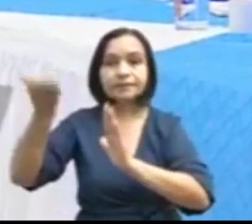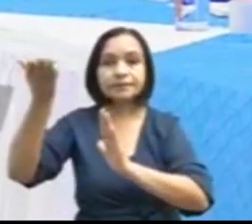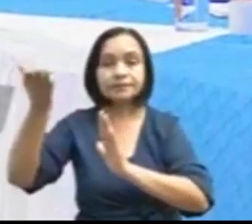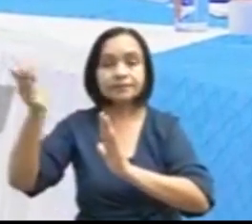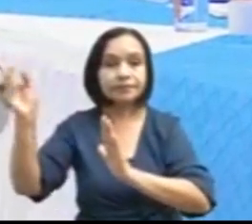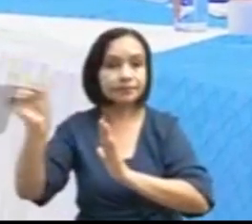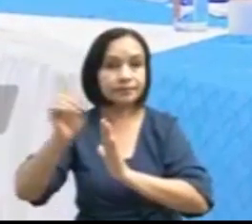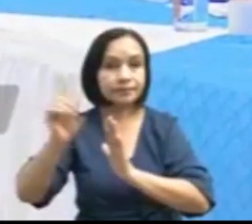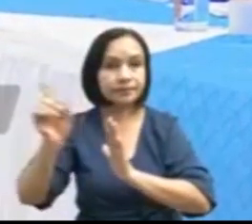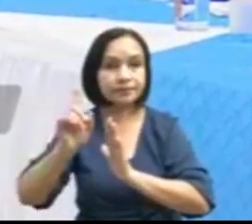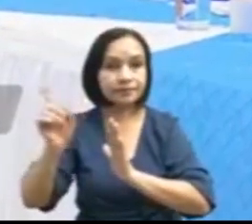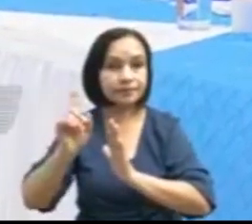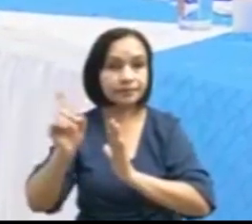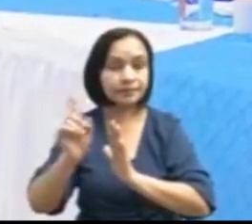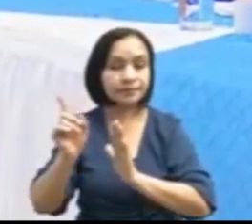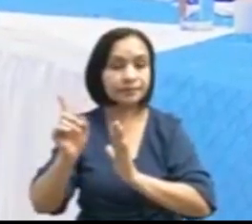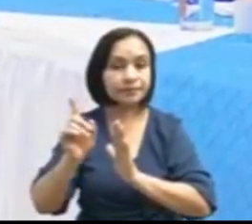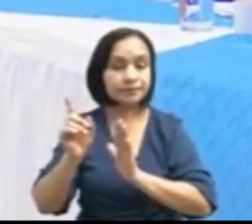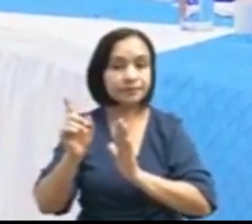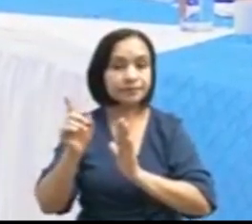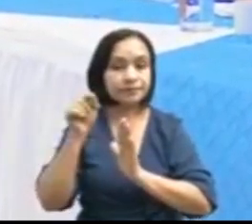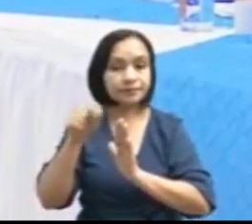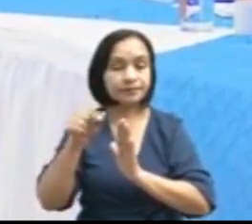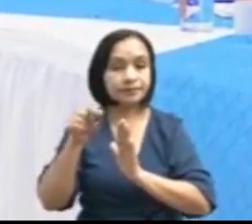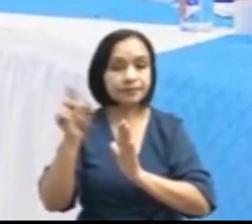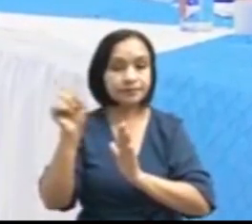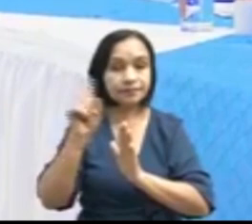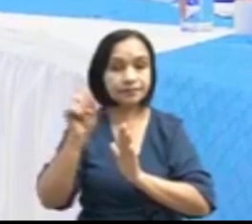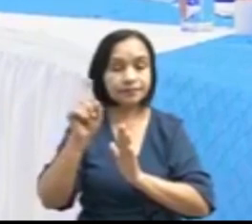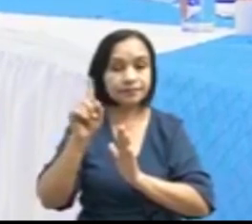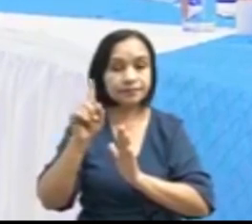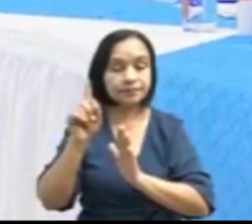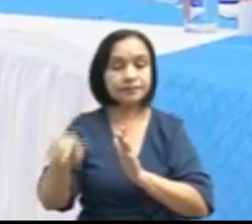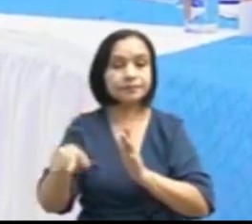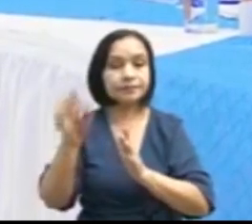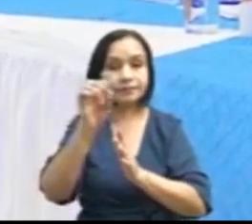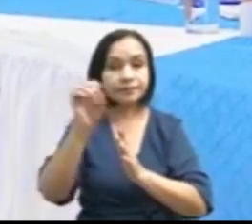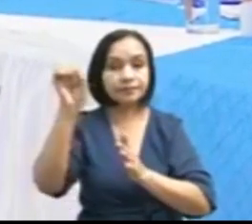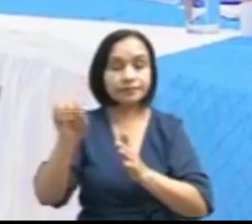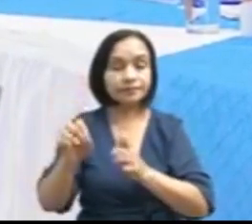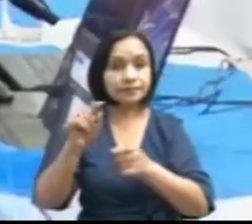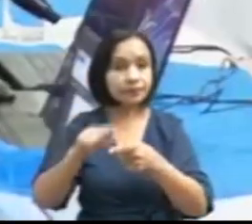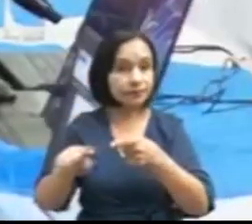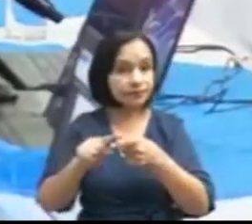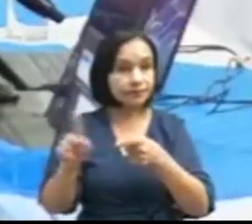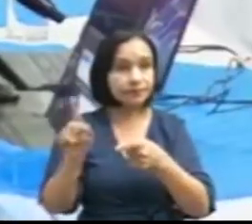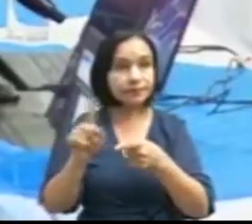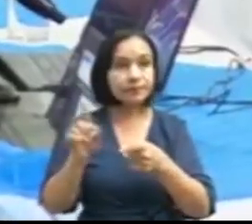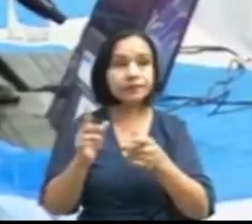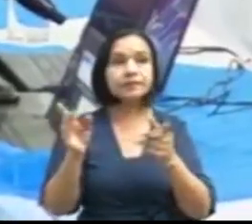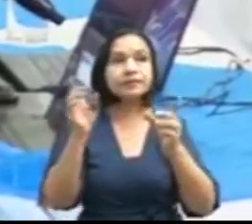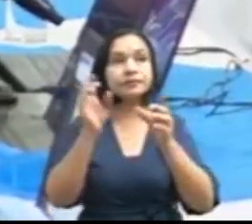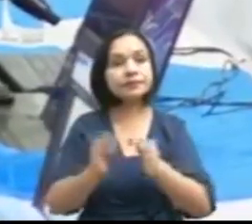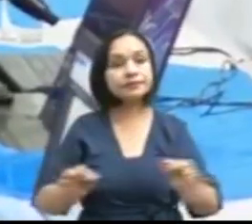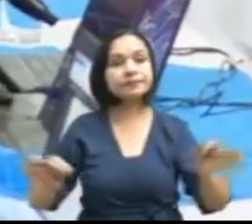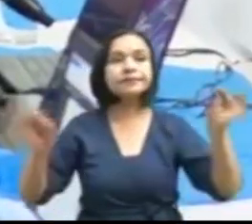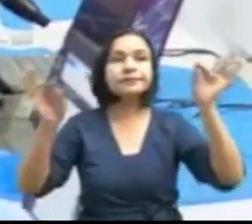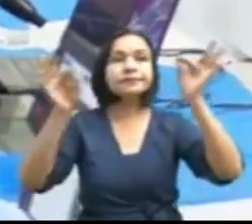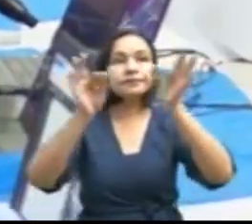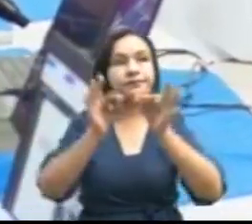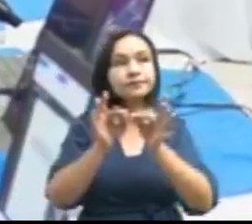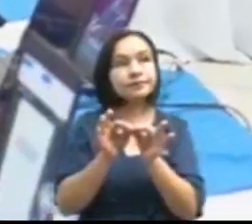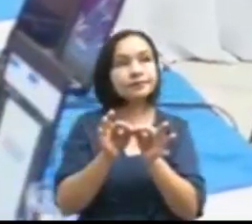están cubiertos por estos incentivos tributarios. Es importante también